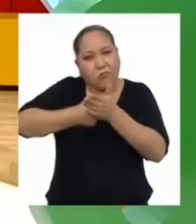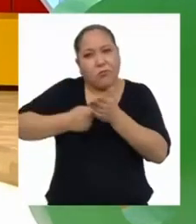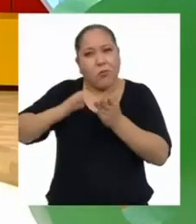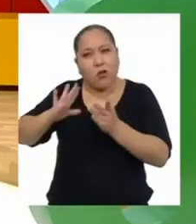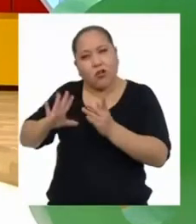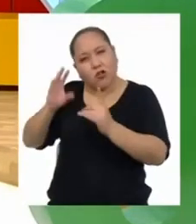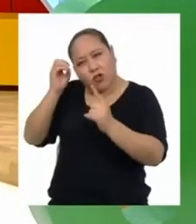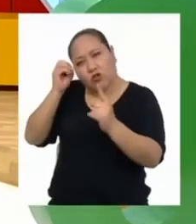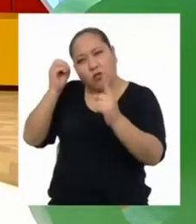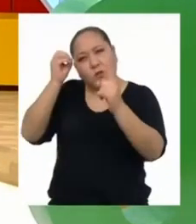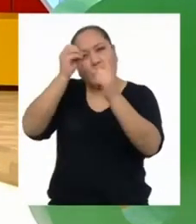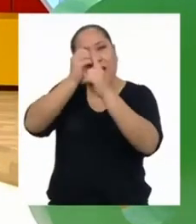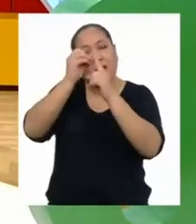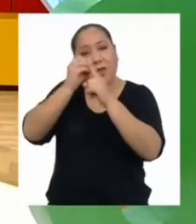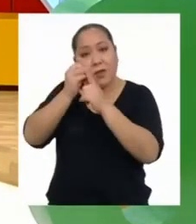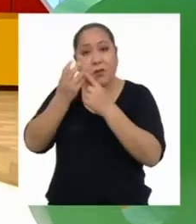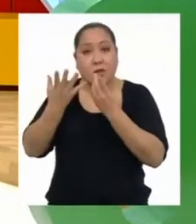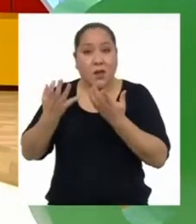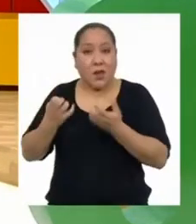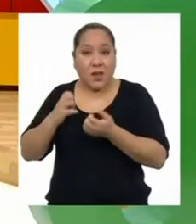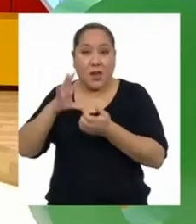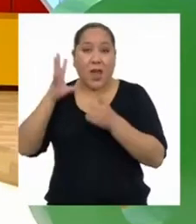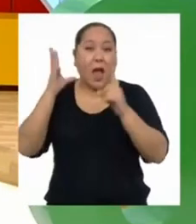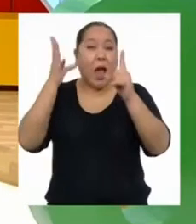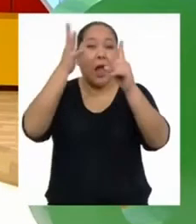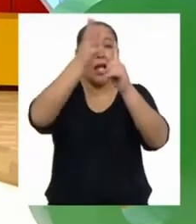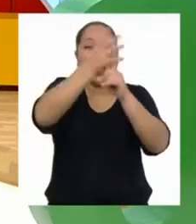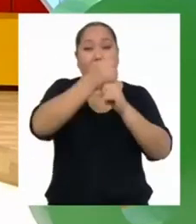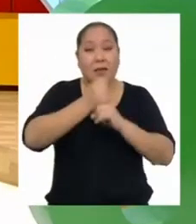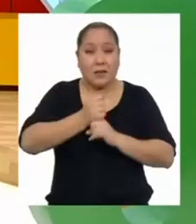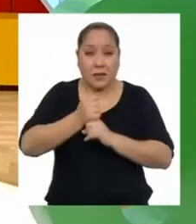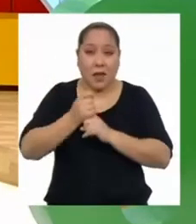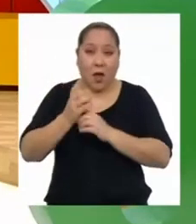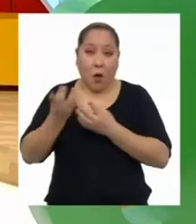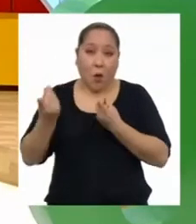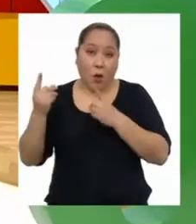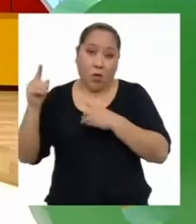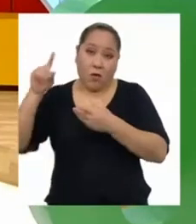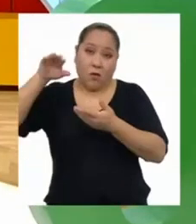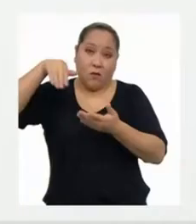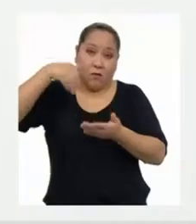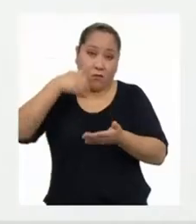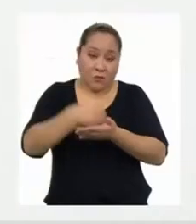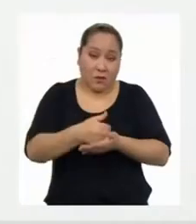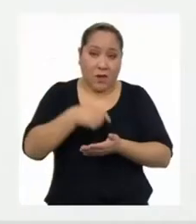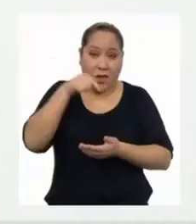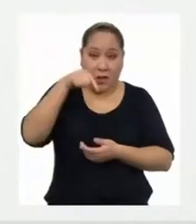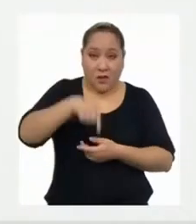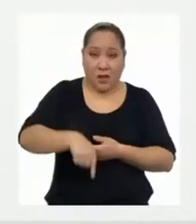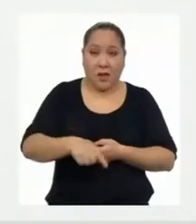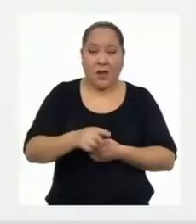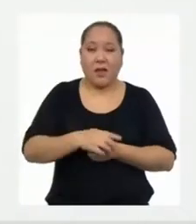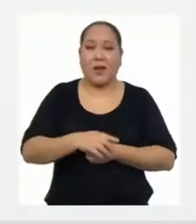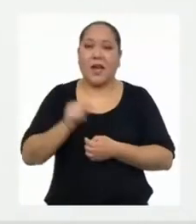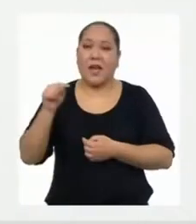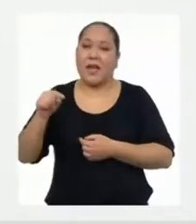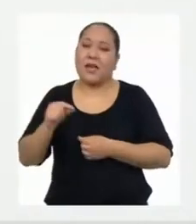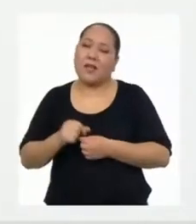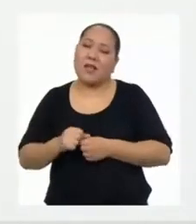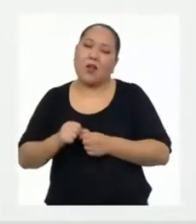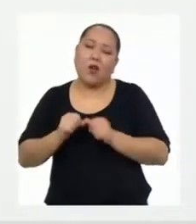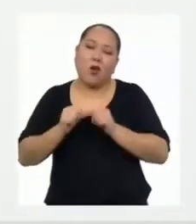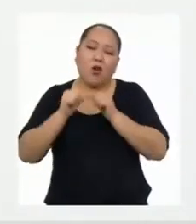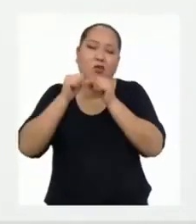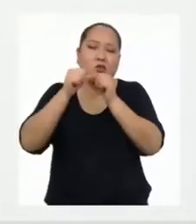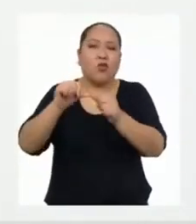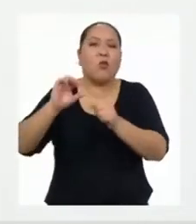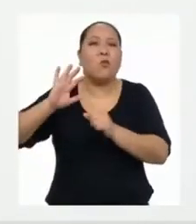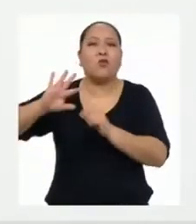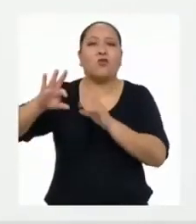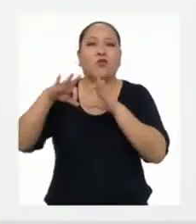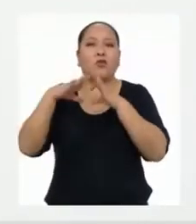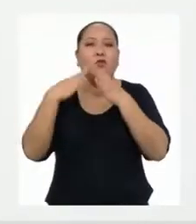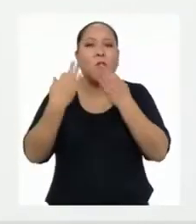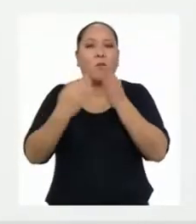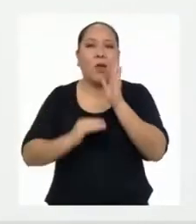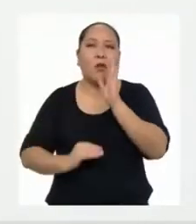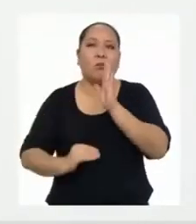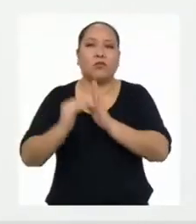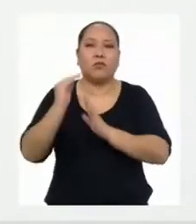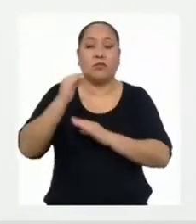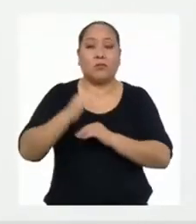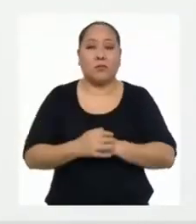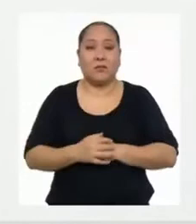había trazado al venir, sacar adelante a su familia y así lo hizo. ¡Qué linda historia! En nuestros Andes,